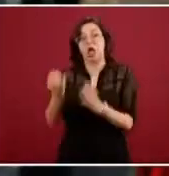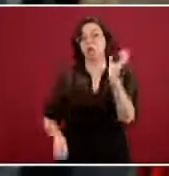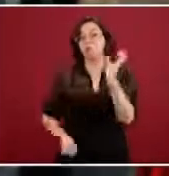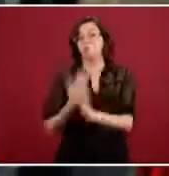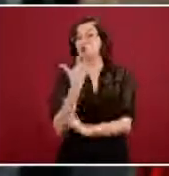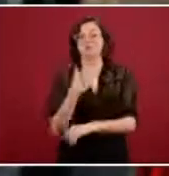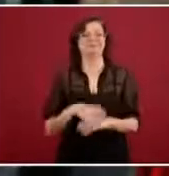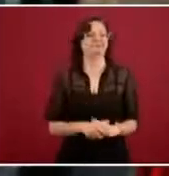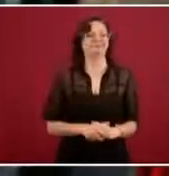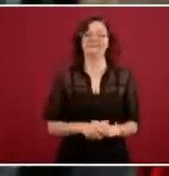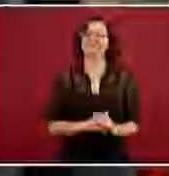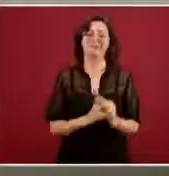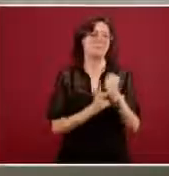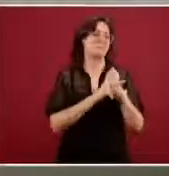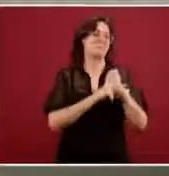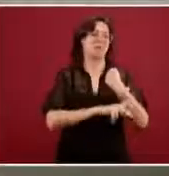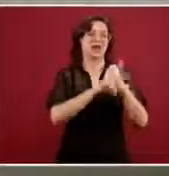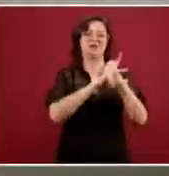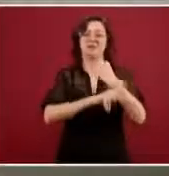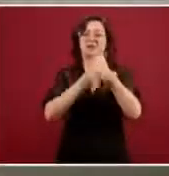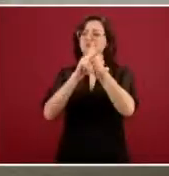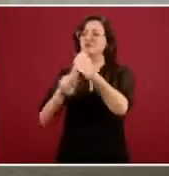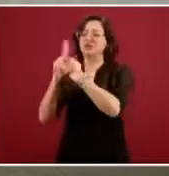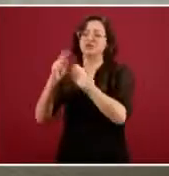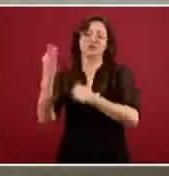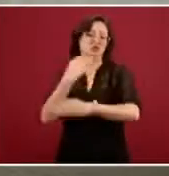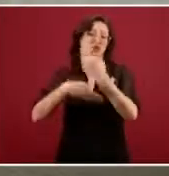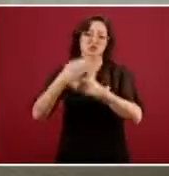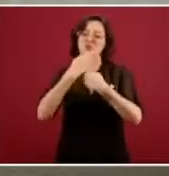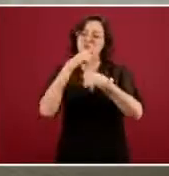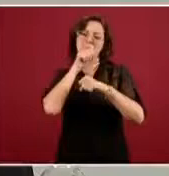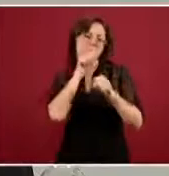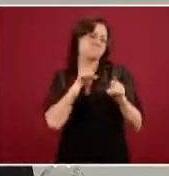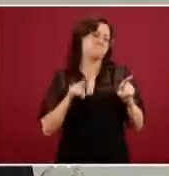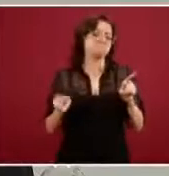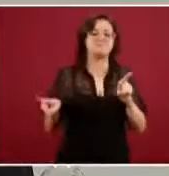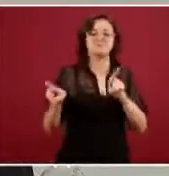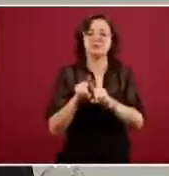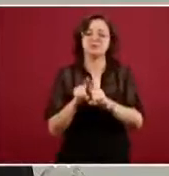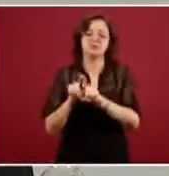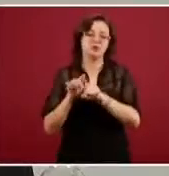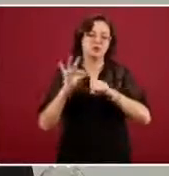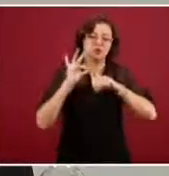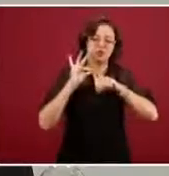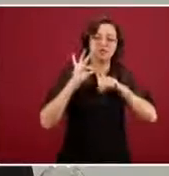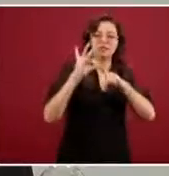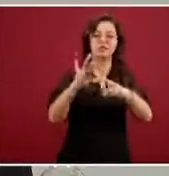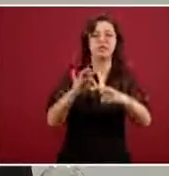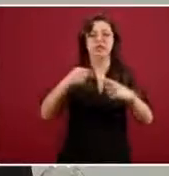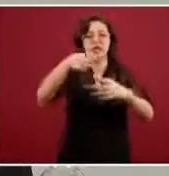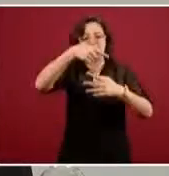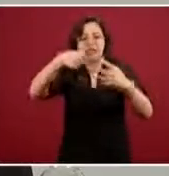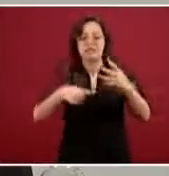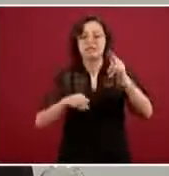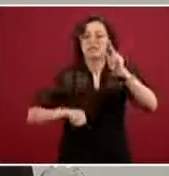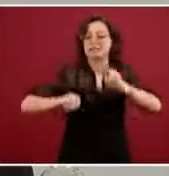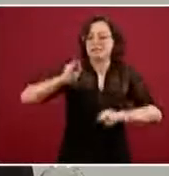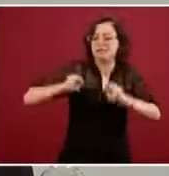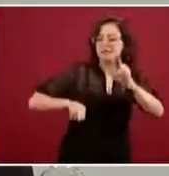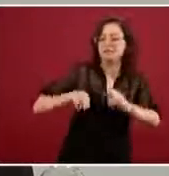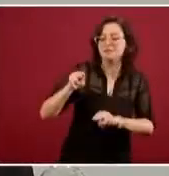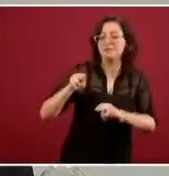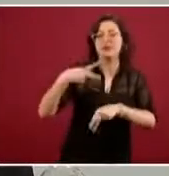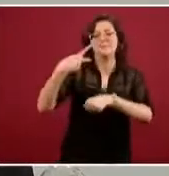países que generalmente han tenido que utilizar una guía de triaje, y eso